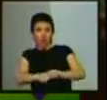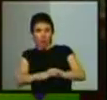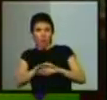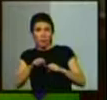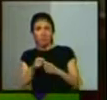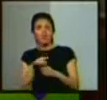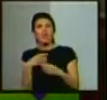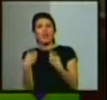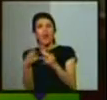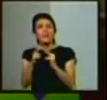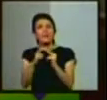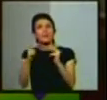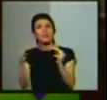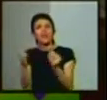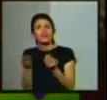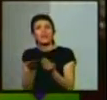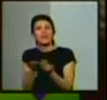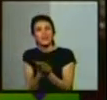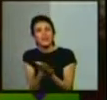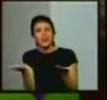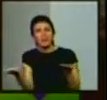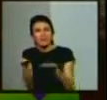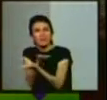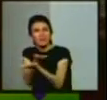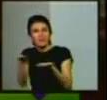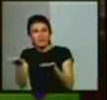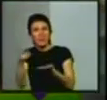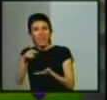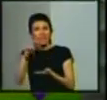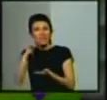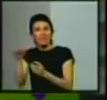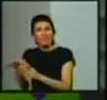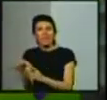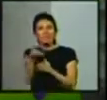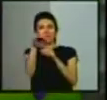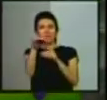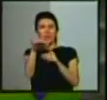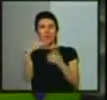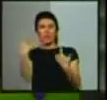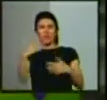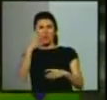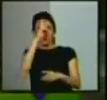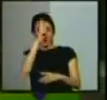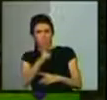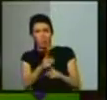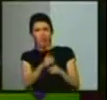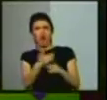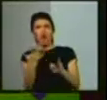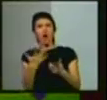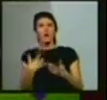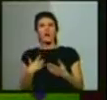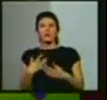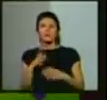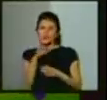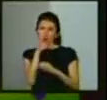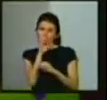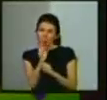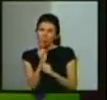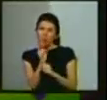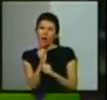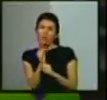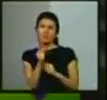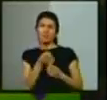Eso es lo que lo convierte en una figura moral de tremenda estatura, de sobreponerse a los dolores, a las